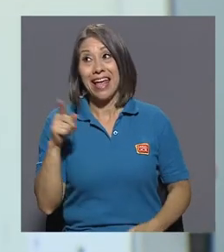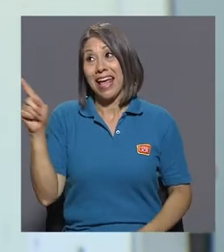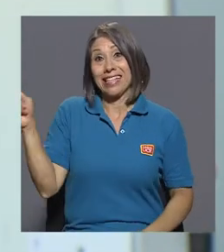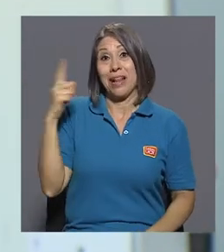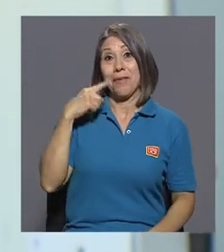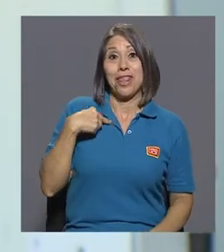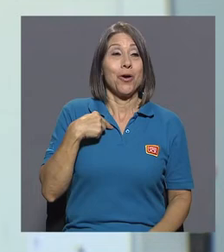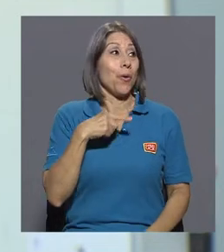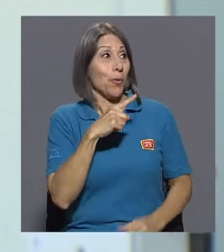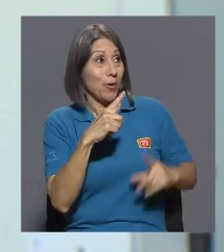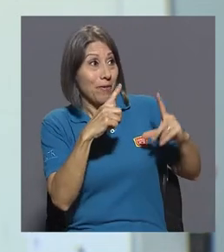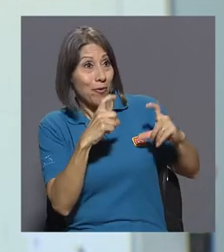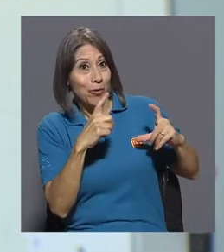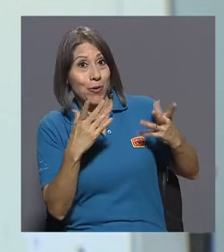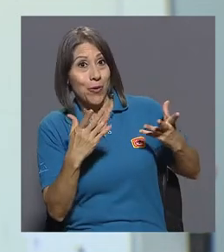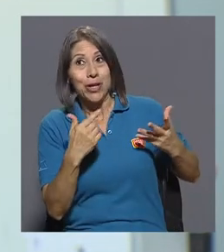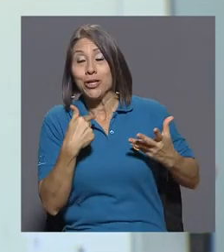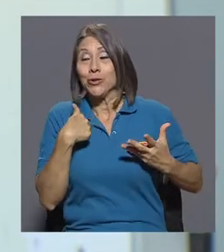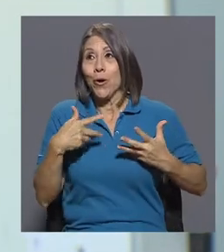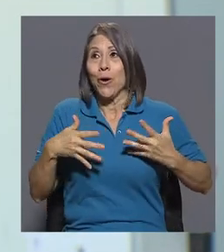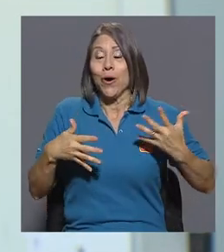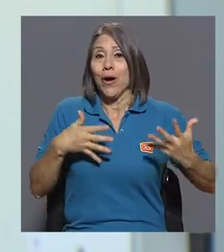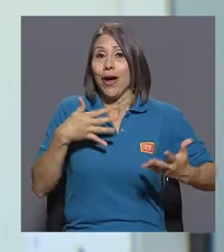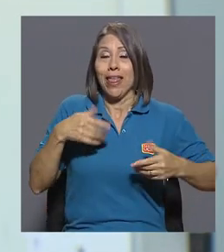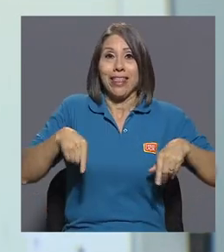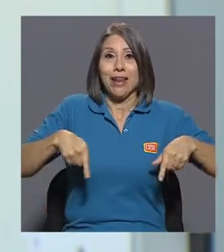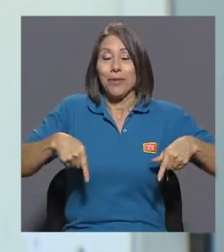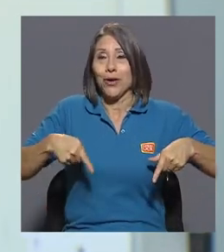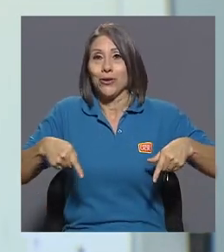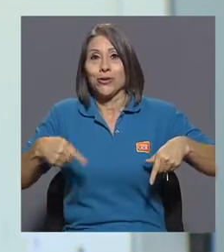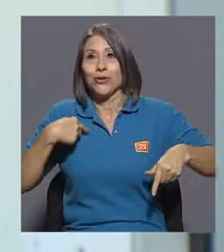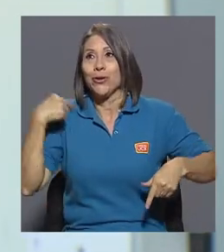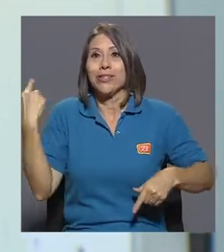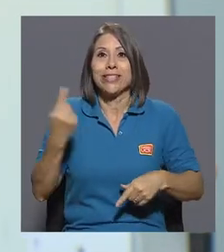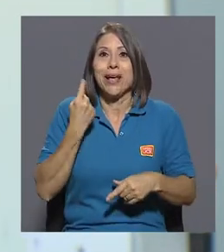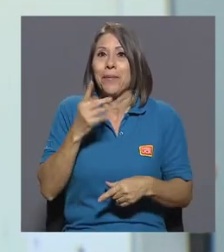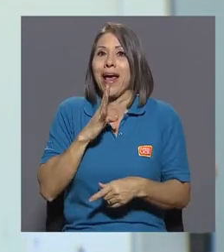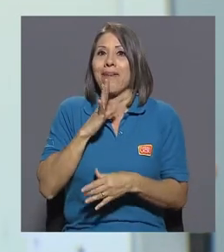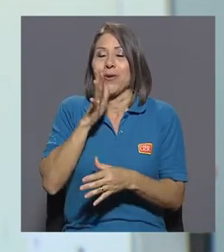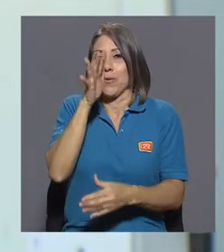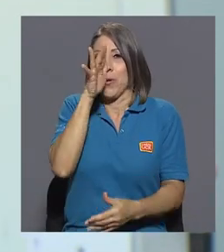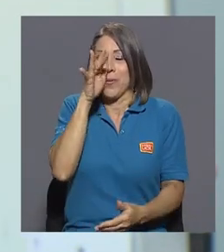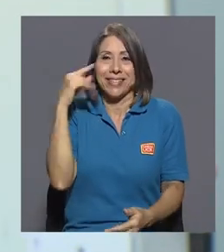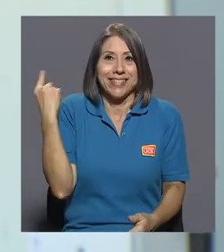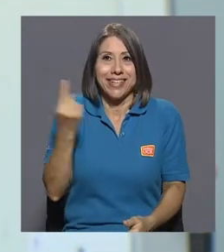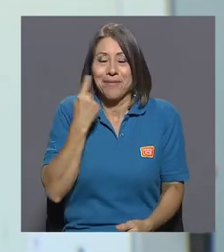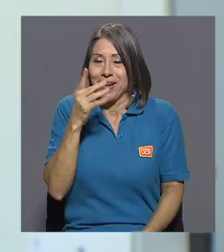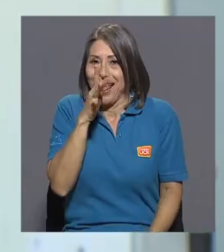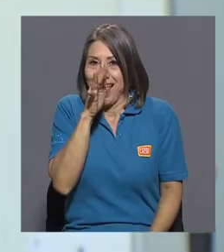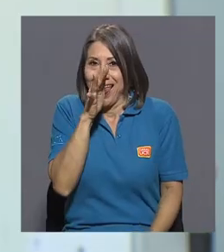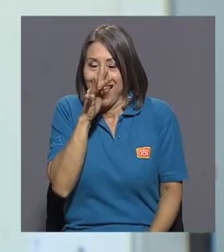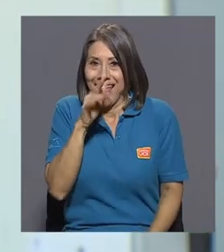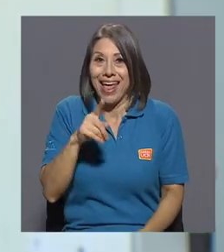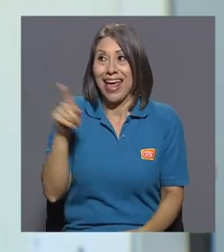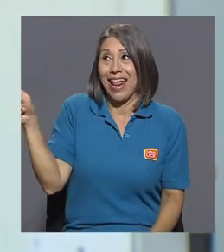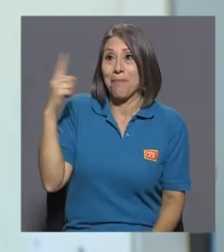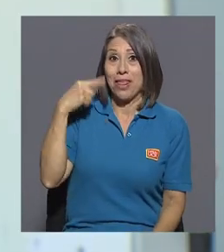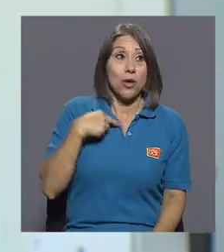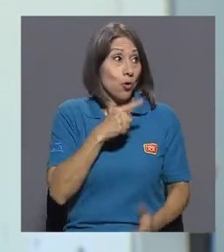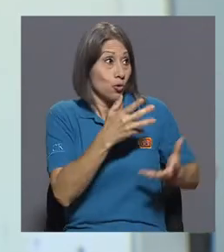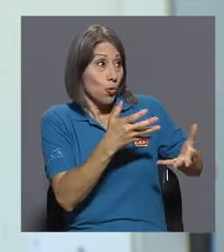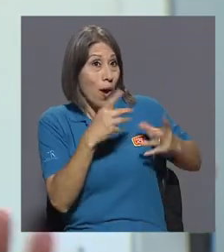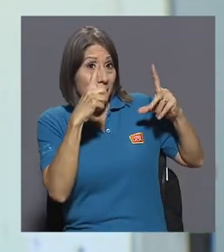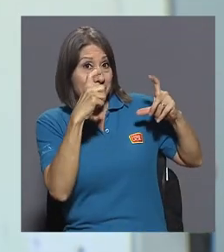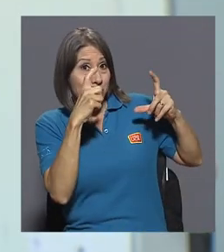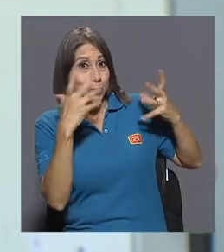yo cuando estoy nervioso, yo siempre hago bromas, yo soy muy bromista. Entonces, cuando él me dice, you want a picture, ¿quieres una foto?